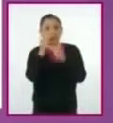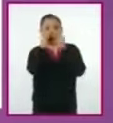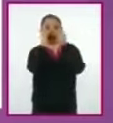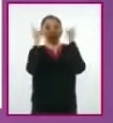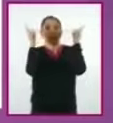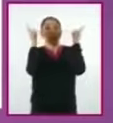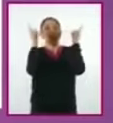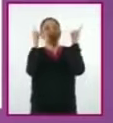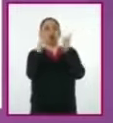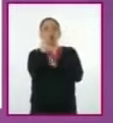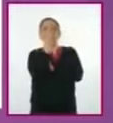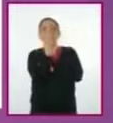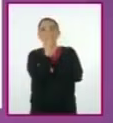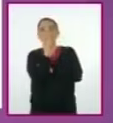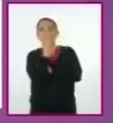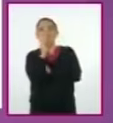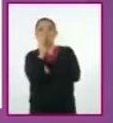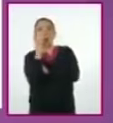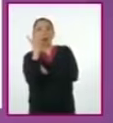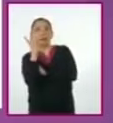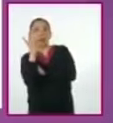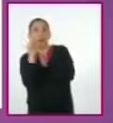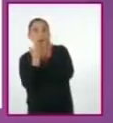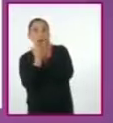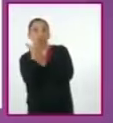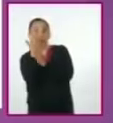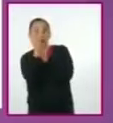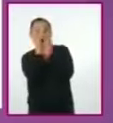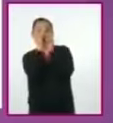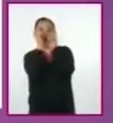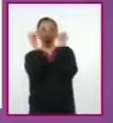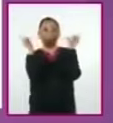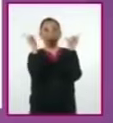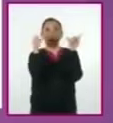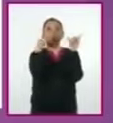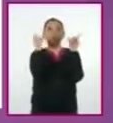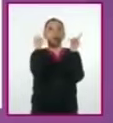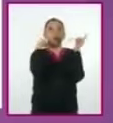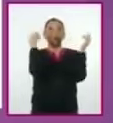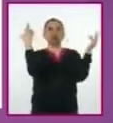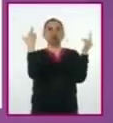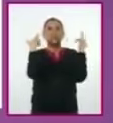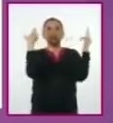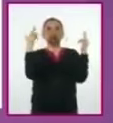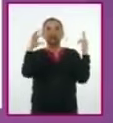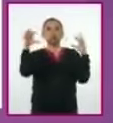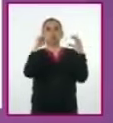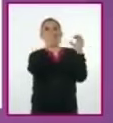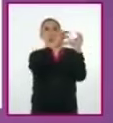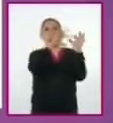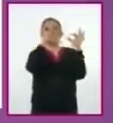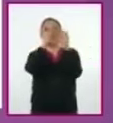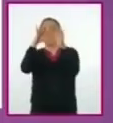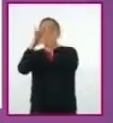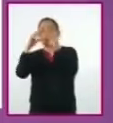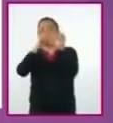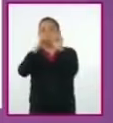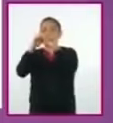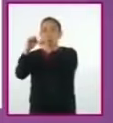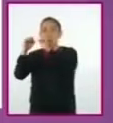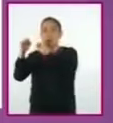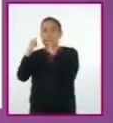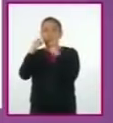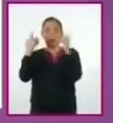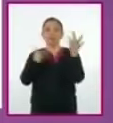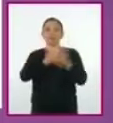Despertarse a las 2 o las 3 de la madrugada con varios estruendos en cadena era casi